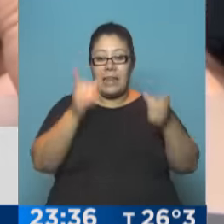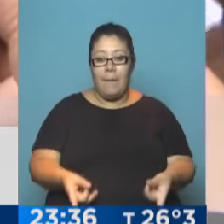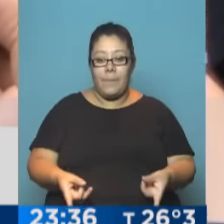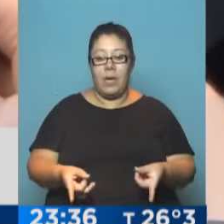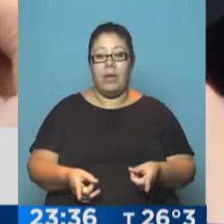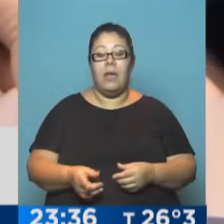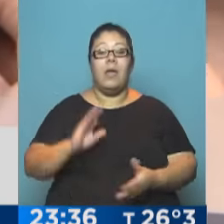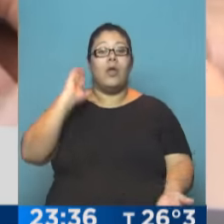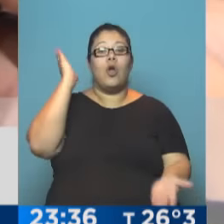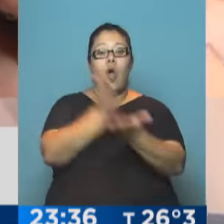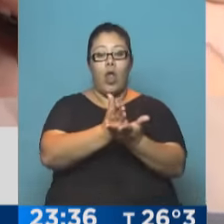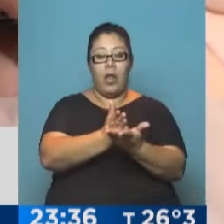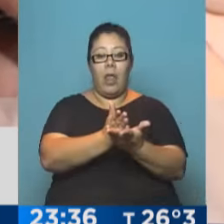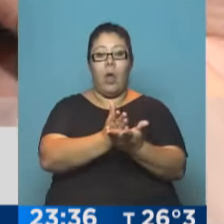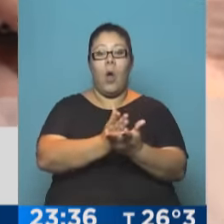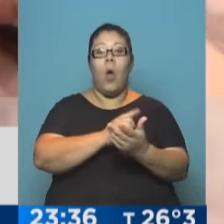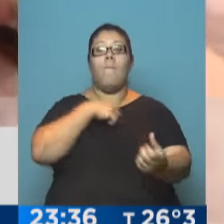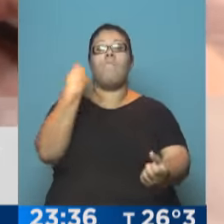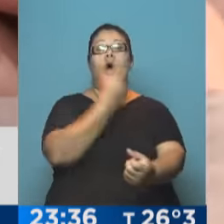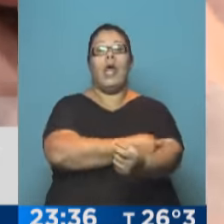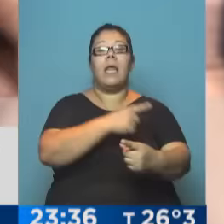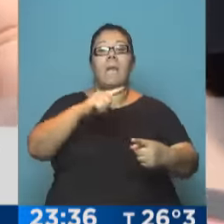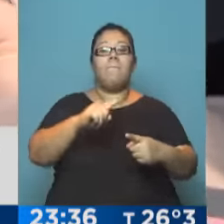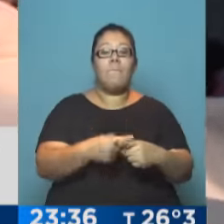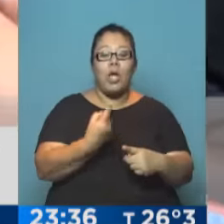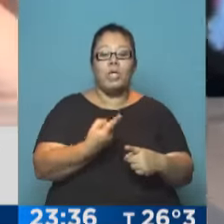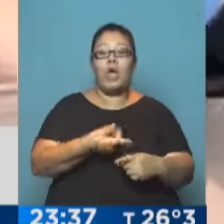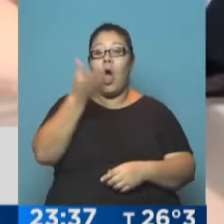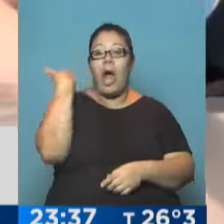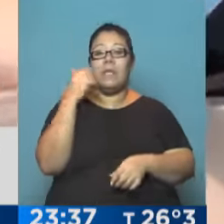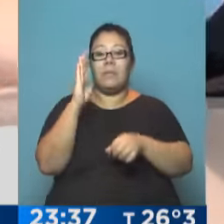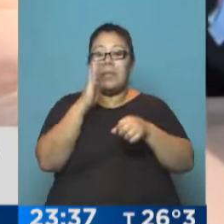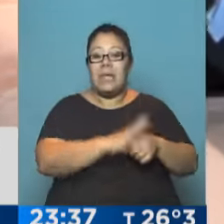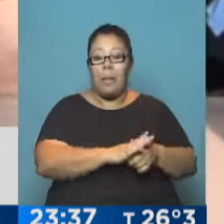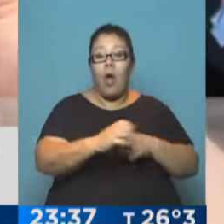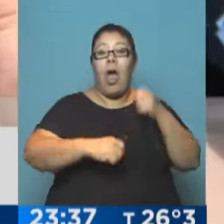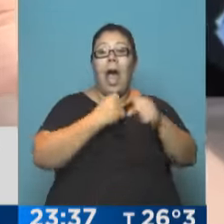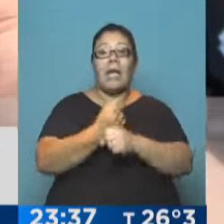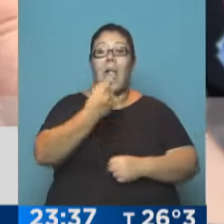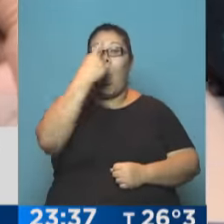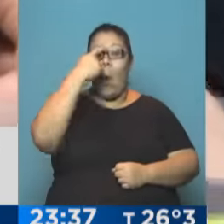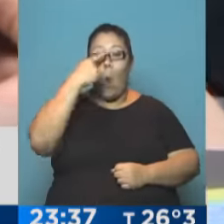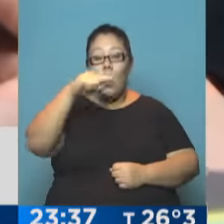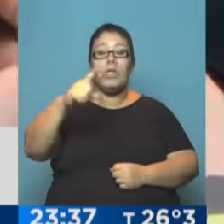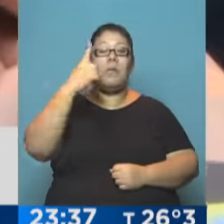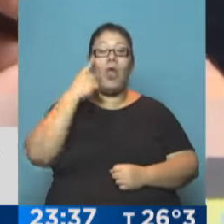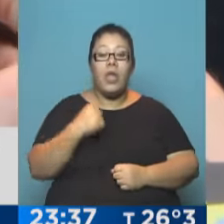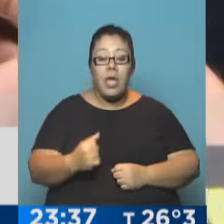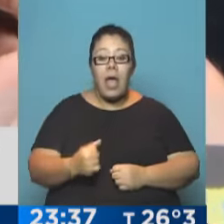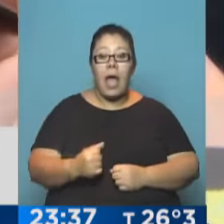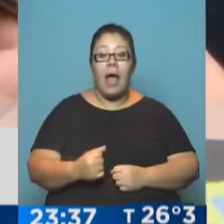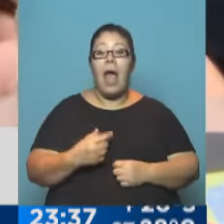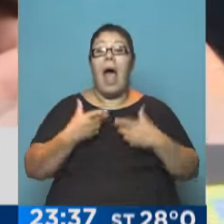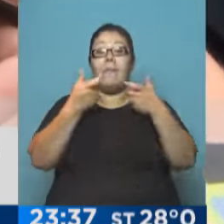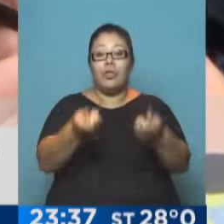que definirlos. El poder político que los cubrió, el poder político que hasta el último día justificó cada palabra que decían, ese